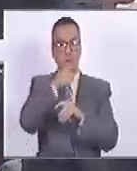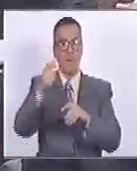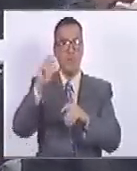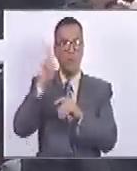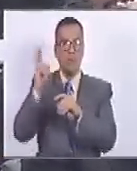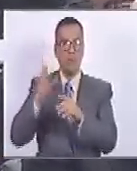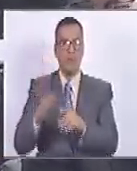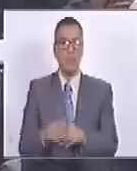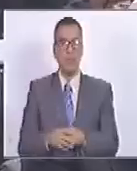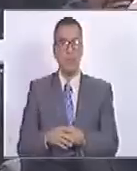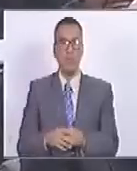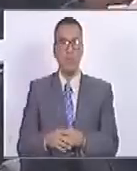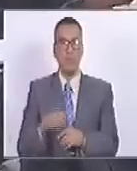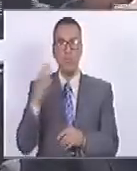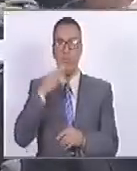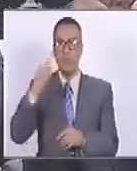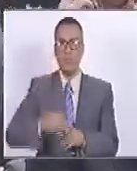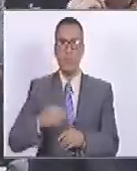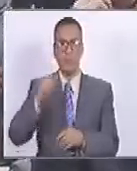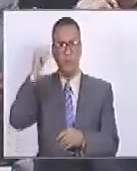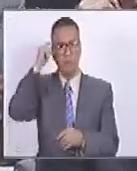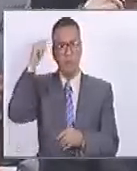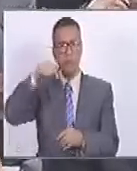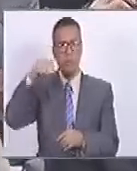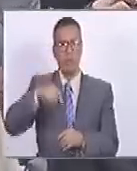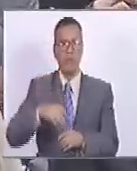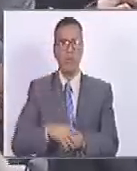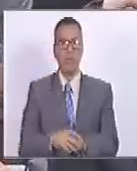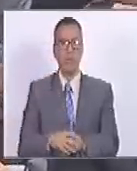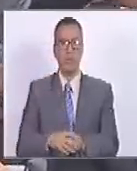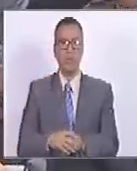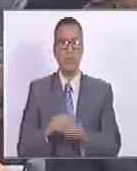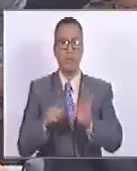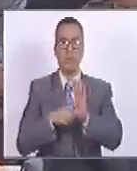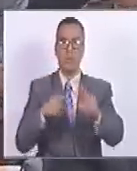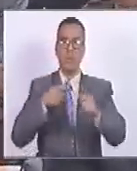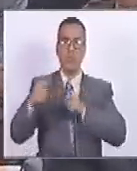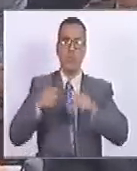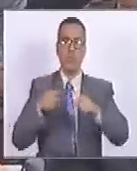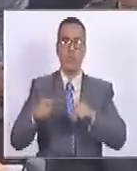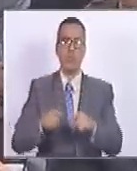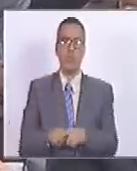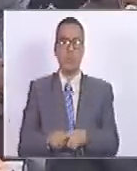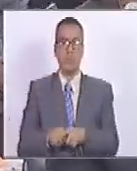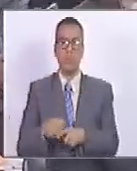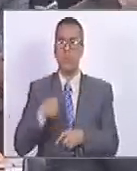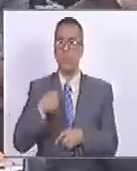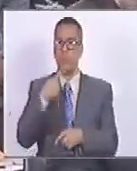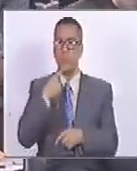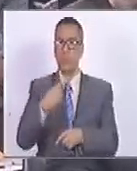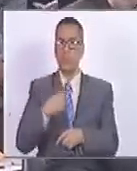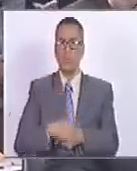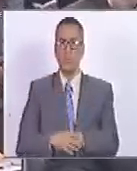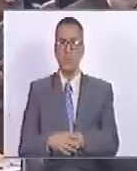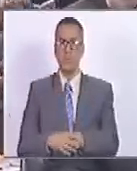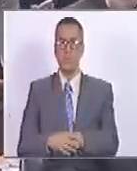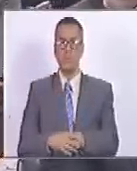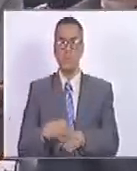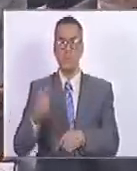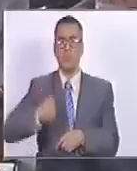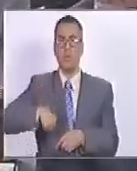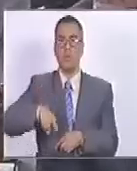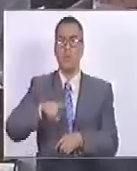Venezuela. Efectivamente, hoy nos encontramos ante una acción que diríamos en